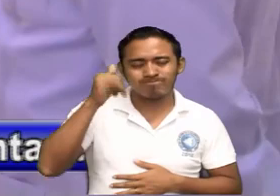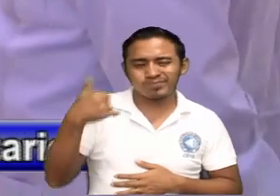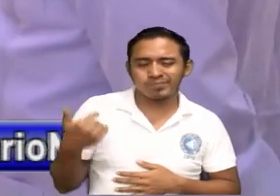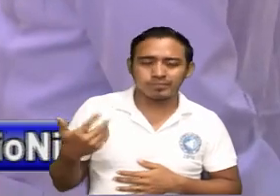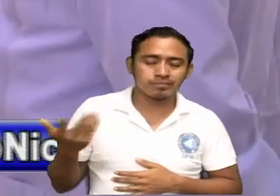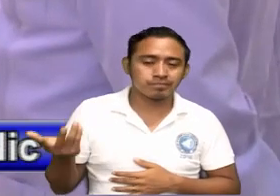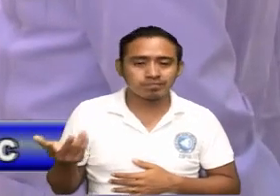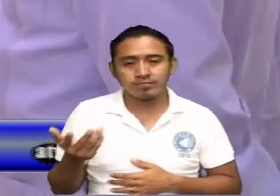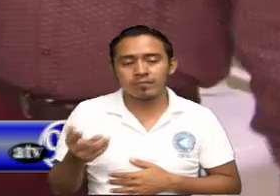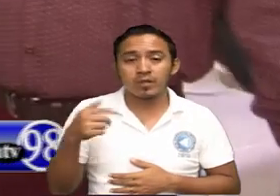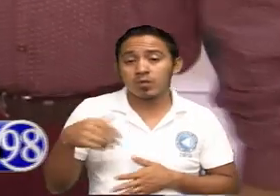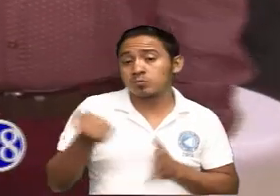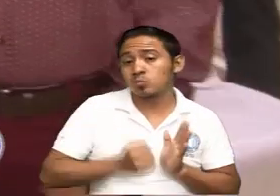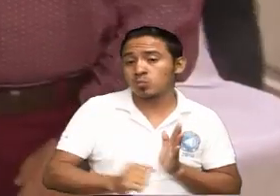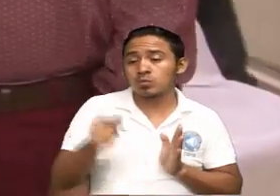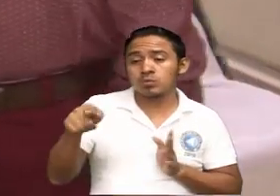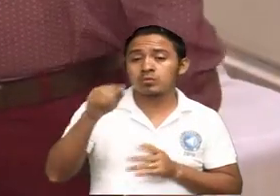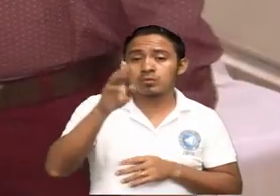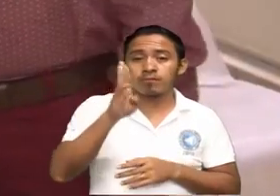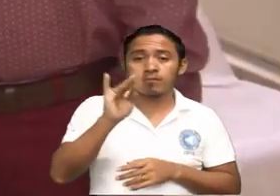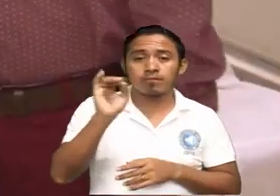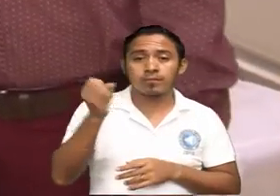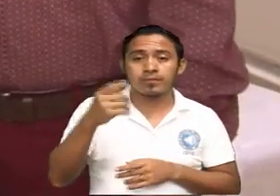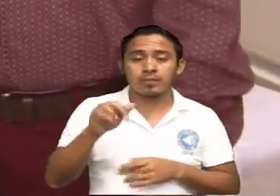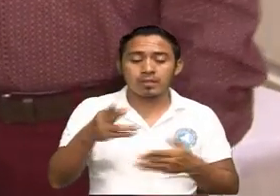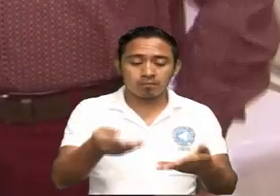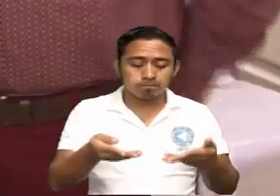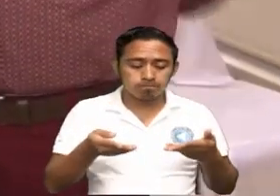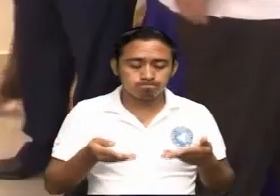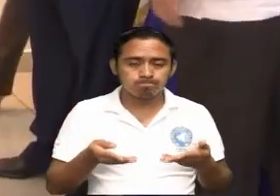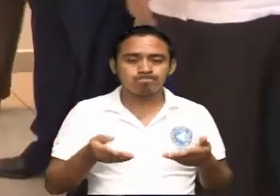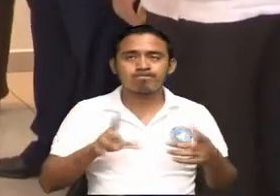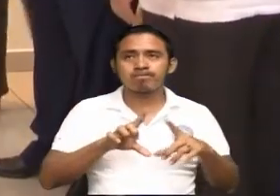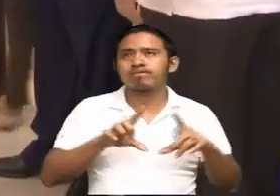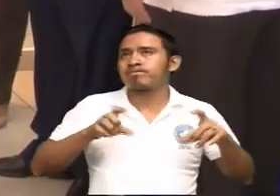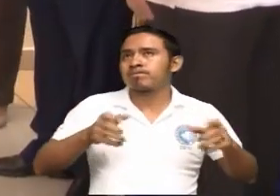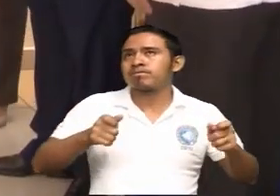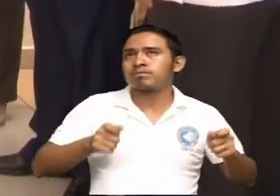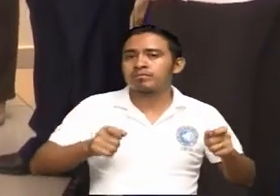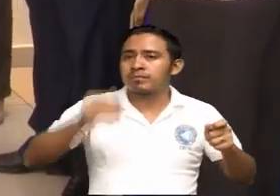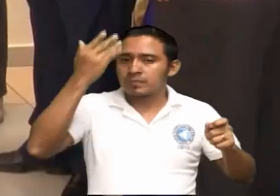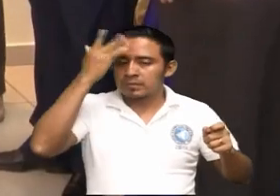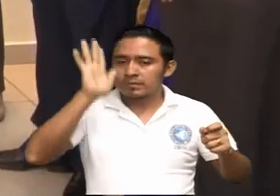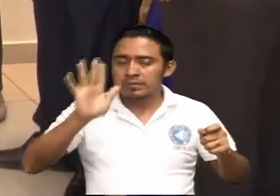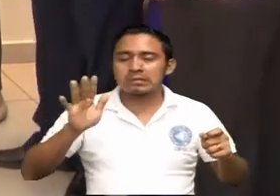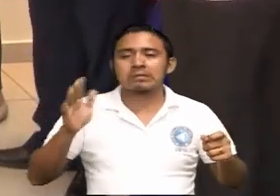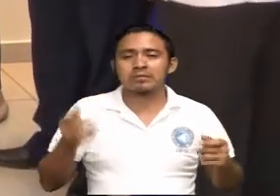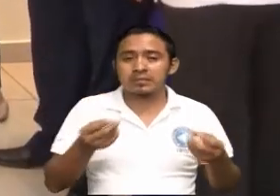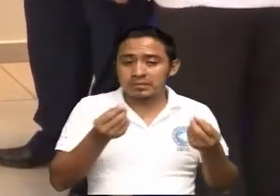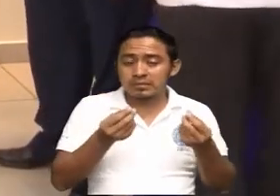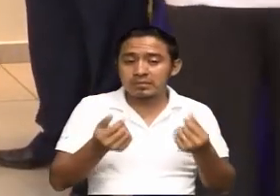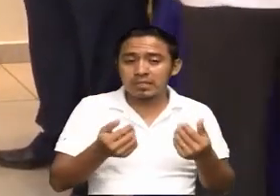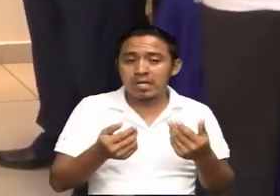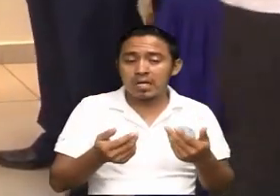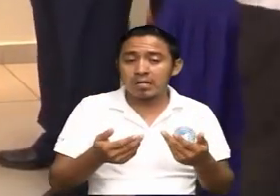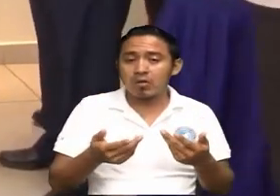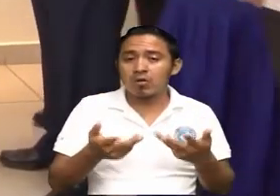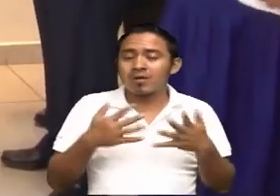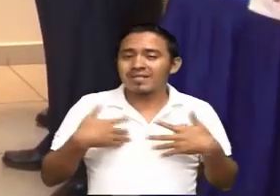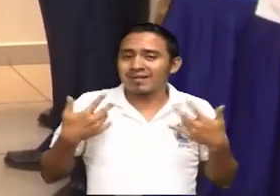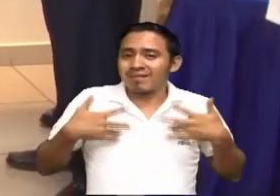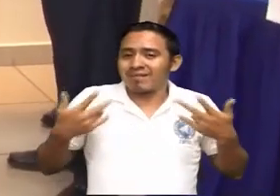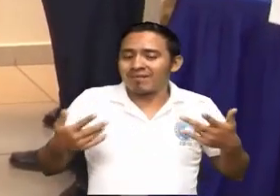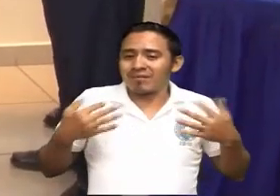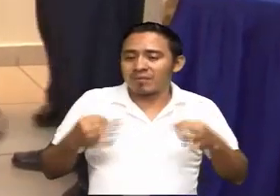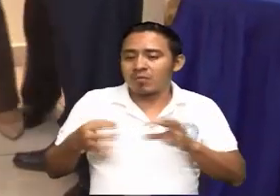del compañero Bismar Martínez recibieron esta indemnización, conscientes de que el dinero no les devolverá la alegría